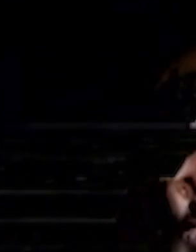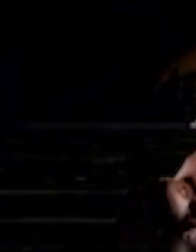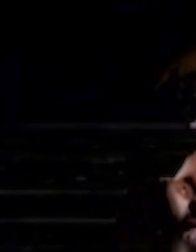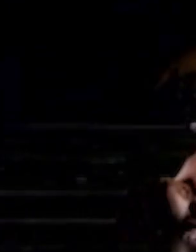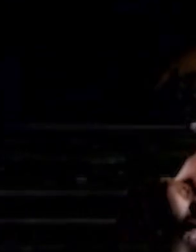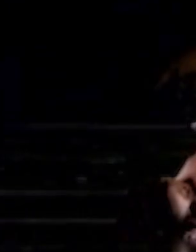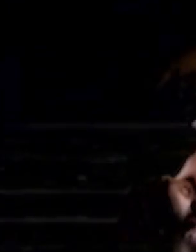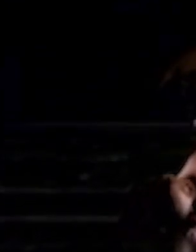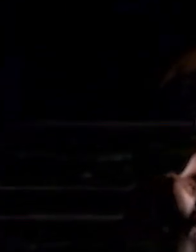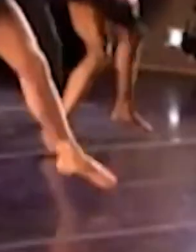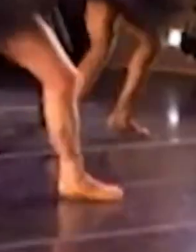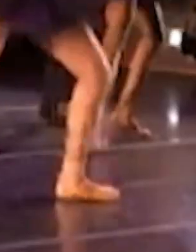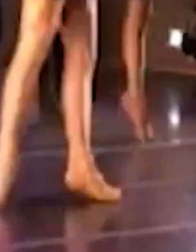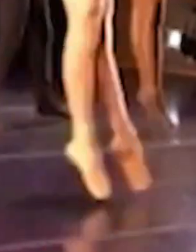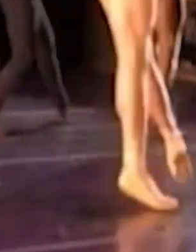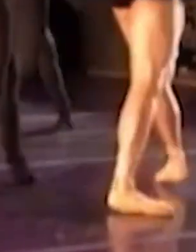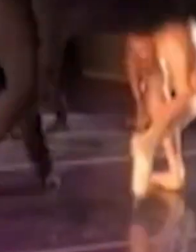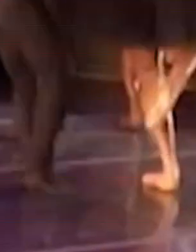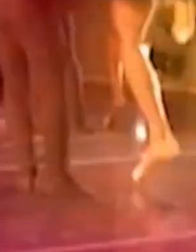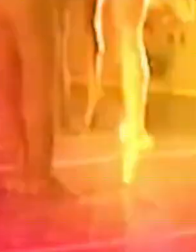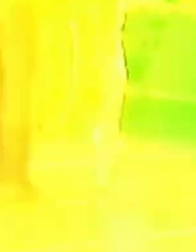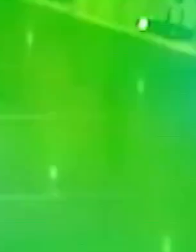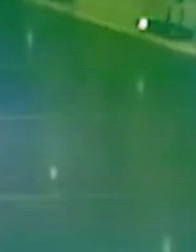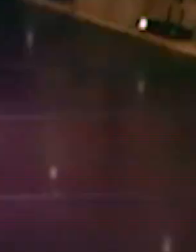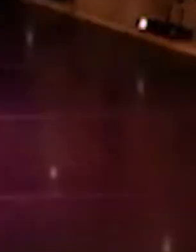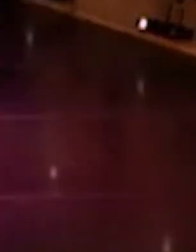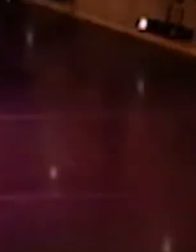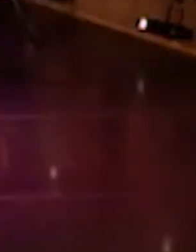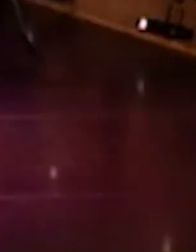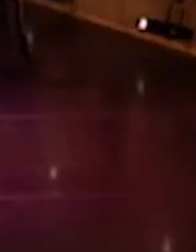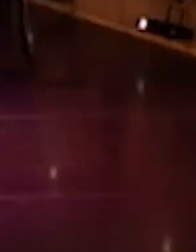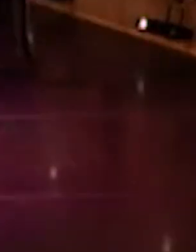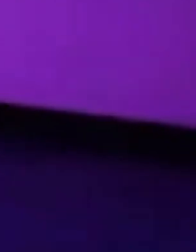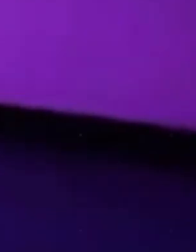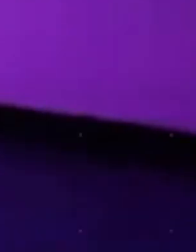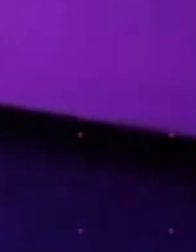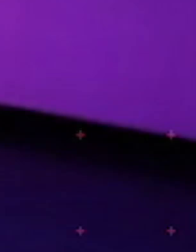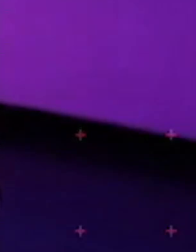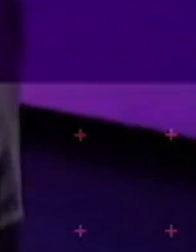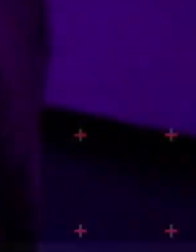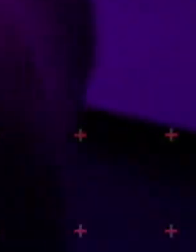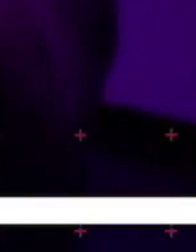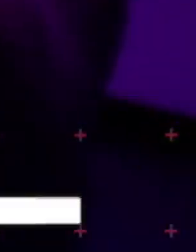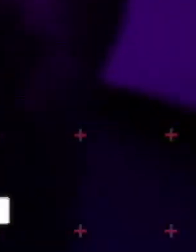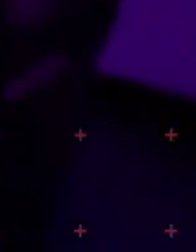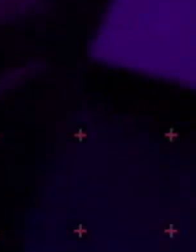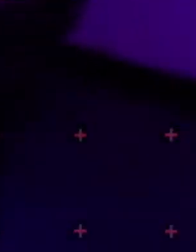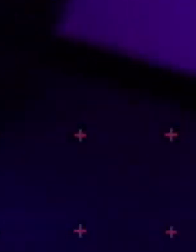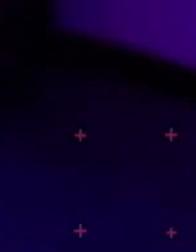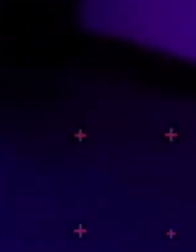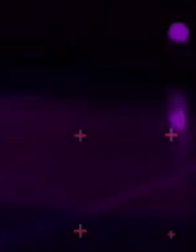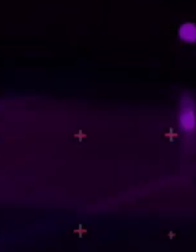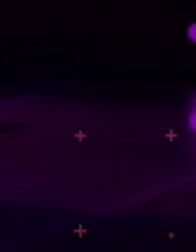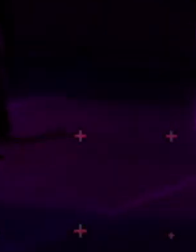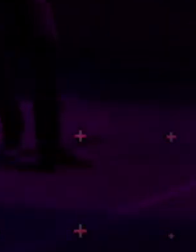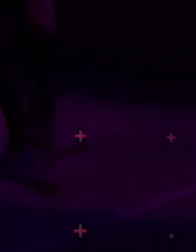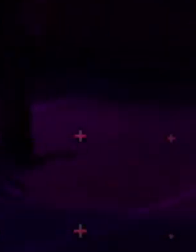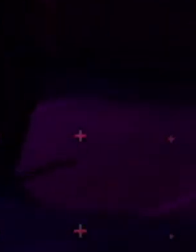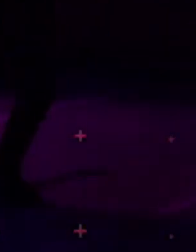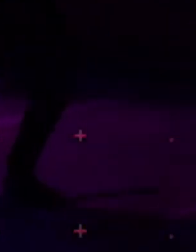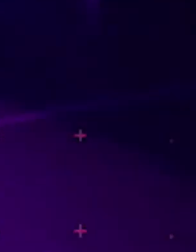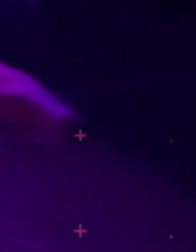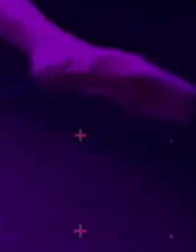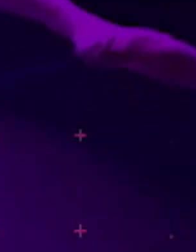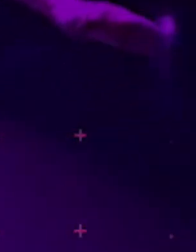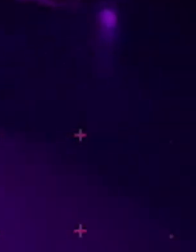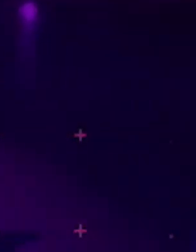moderna, clásica y ballet. Véalo en Festival Estrena Danza 2021. Los domingos